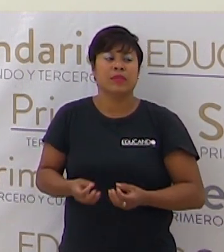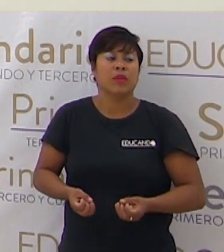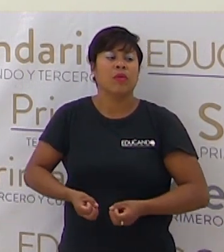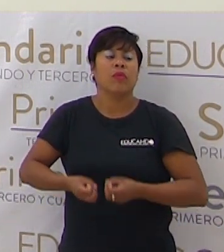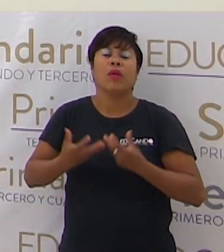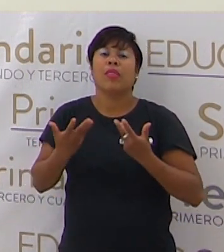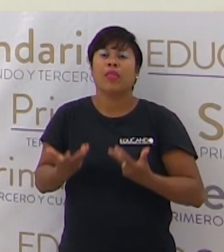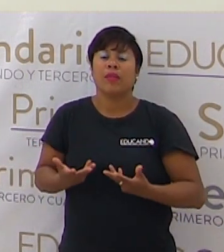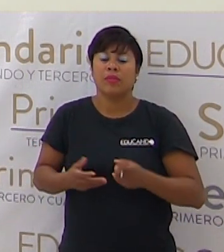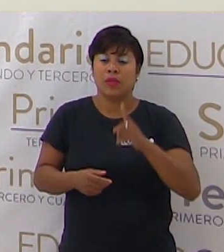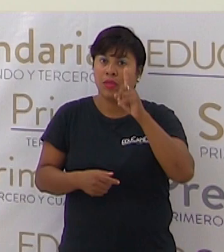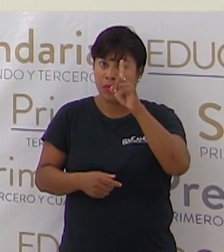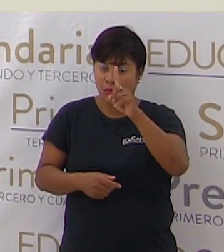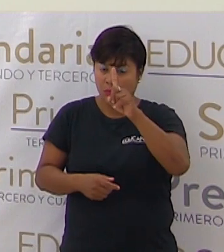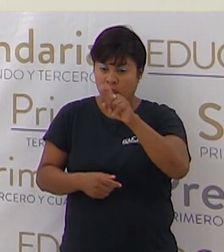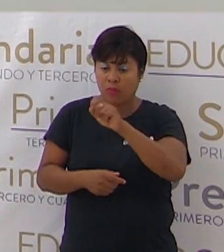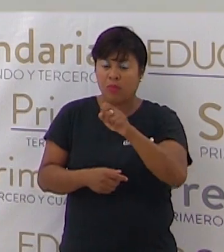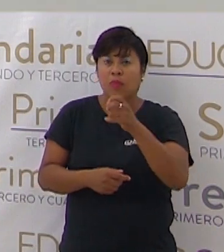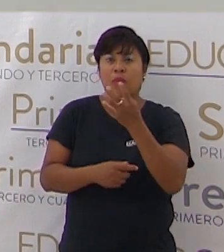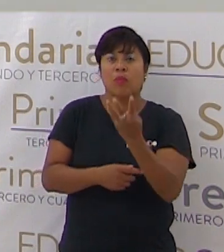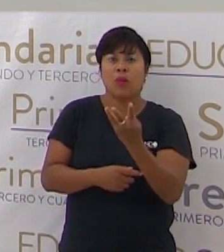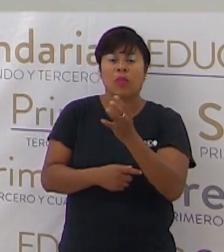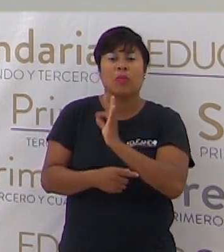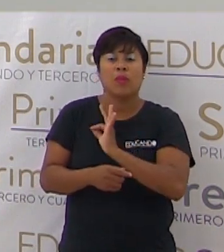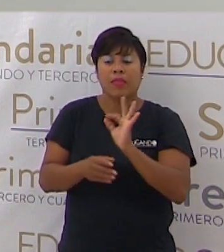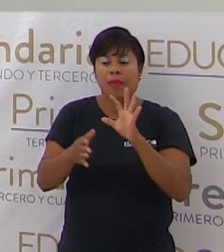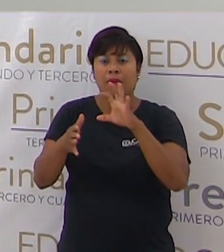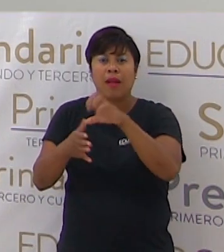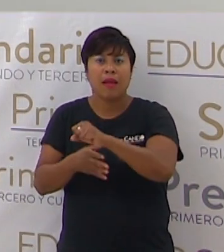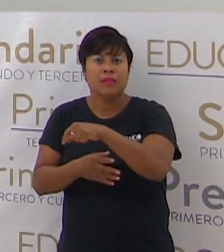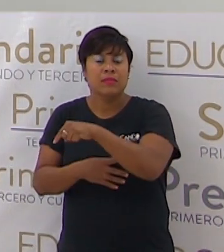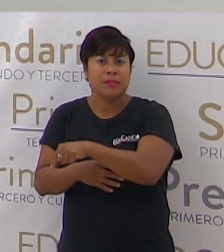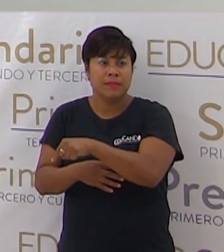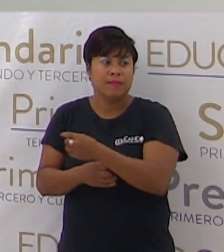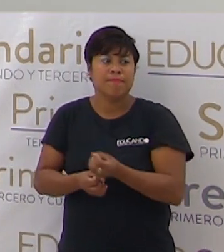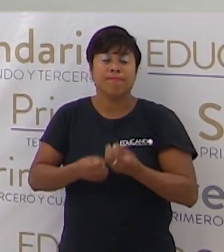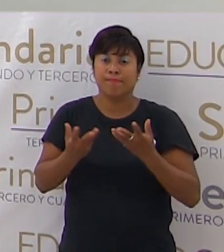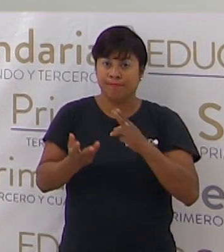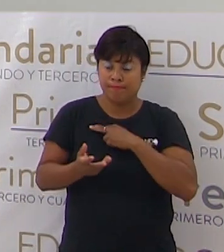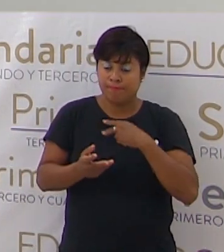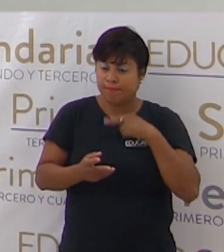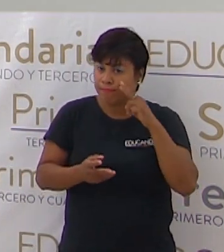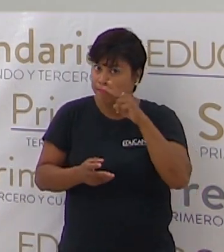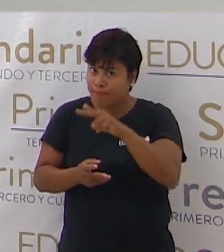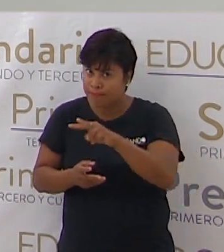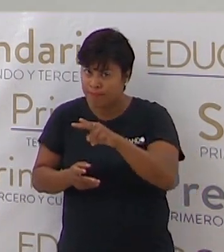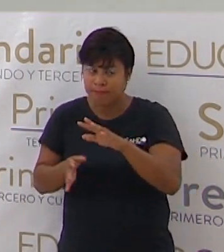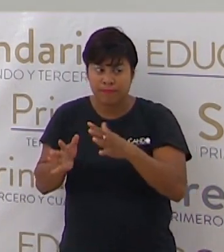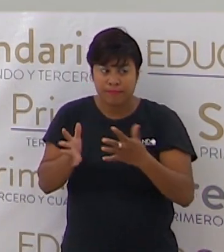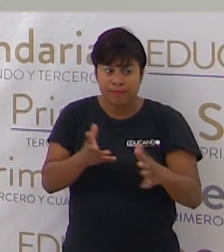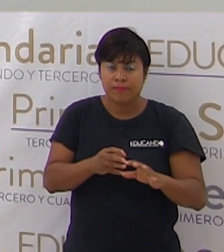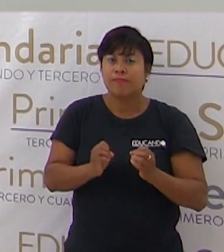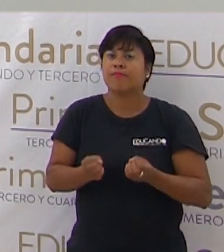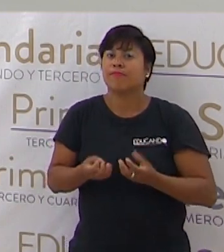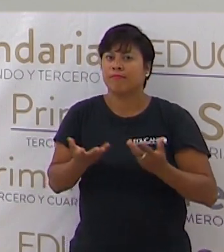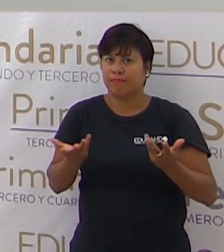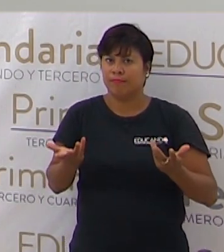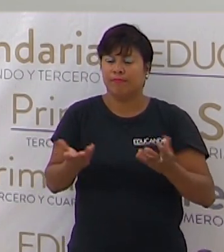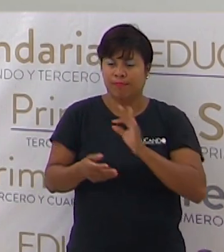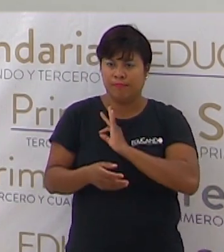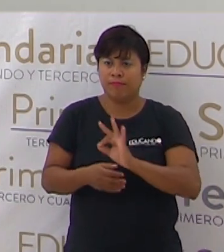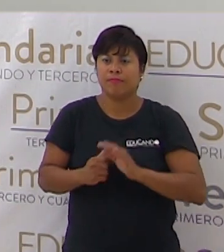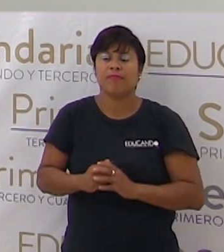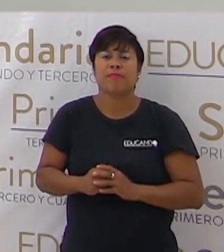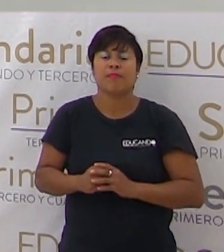¿cuántos de un cuarto le cabrán? Y ahí vamos a estimar su capacidad,